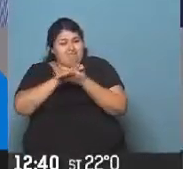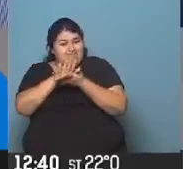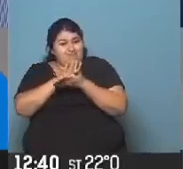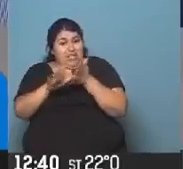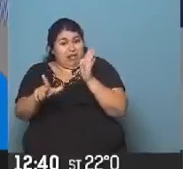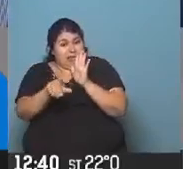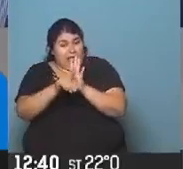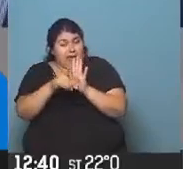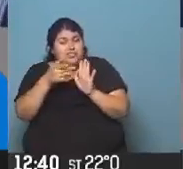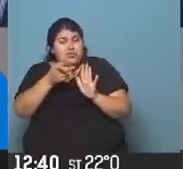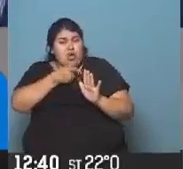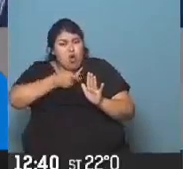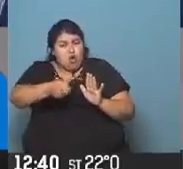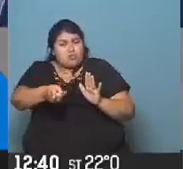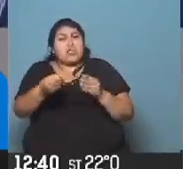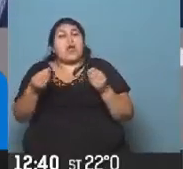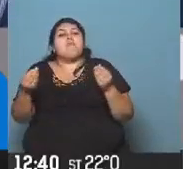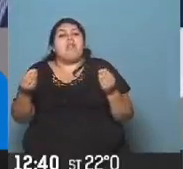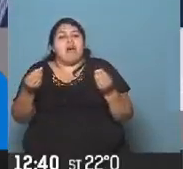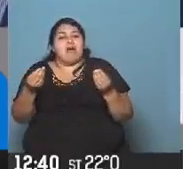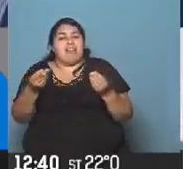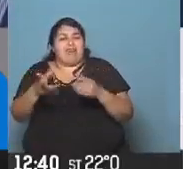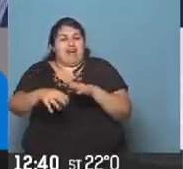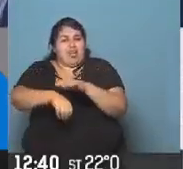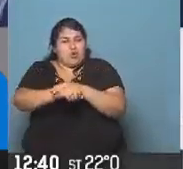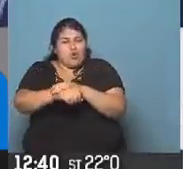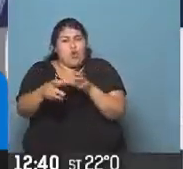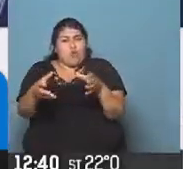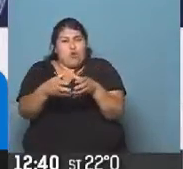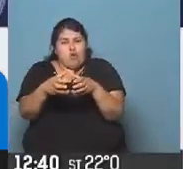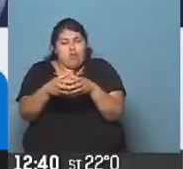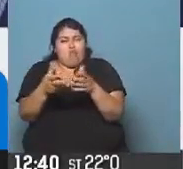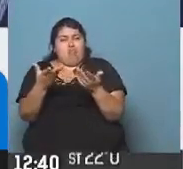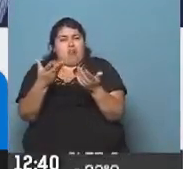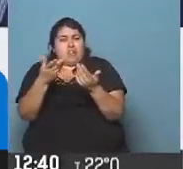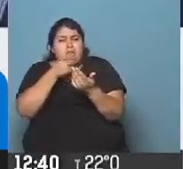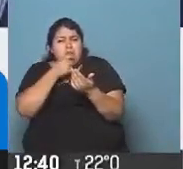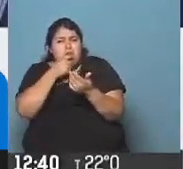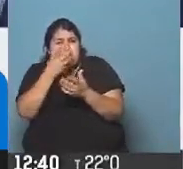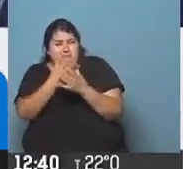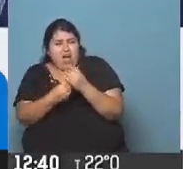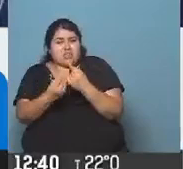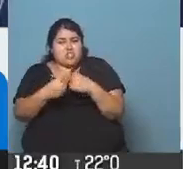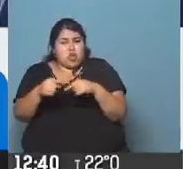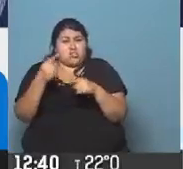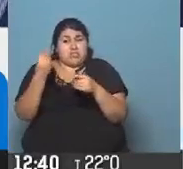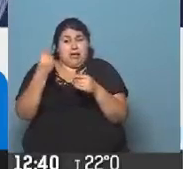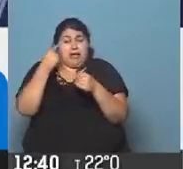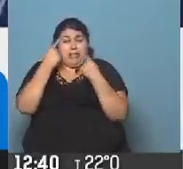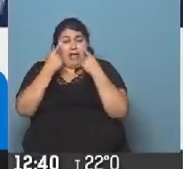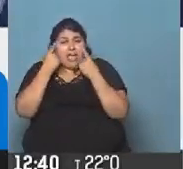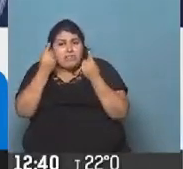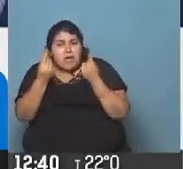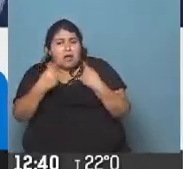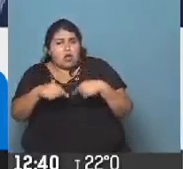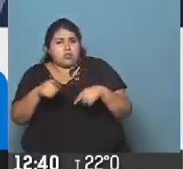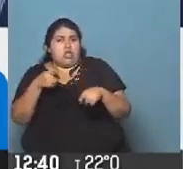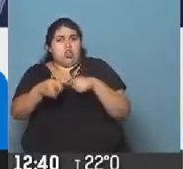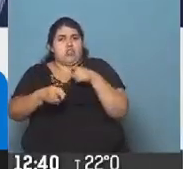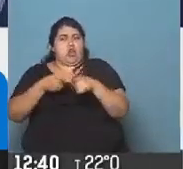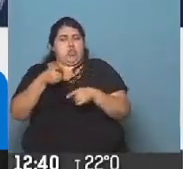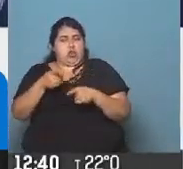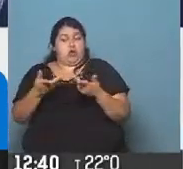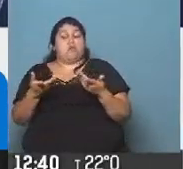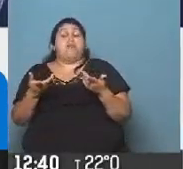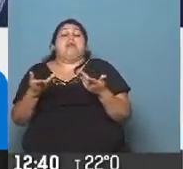vinculados a los espectáculos futbolísticos y que se producen con mucha seguridad lógicamente qué bueno que tiene que tener